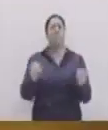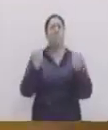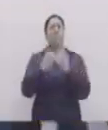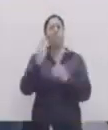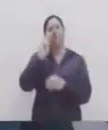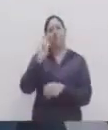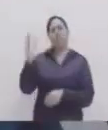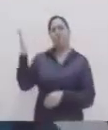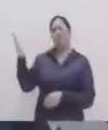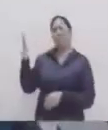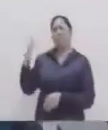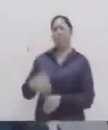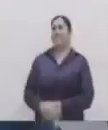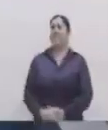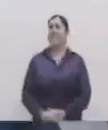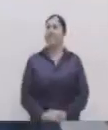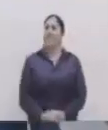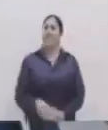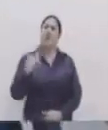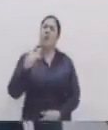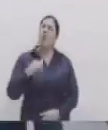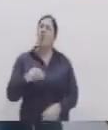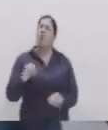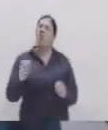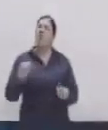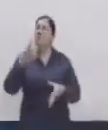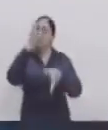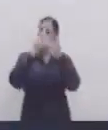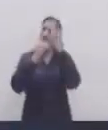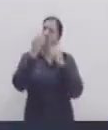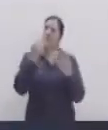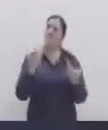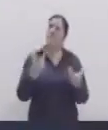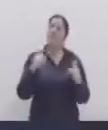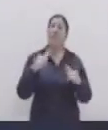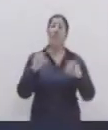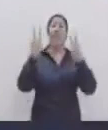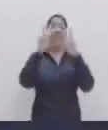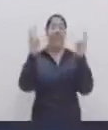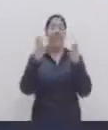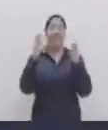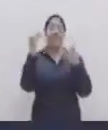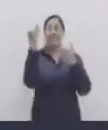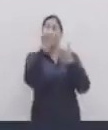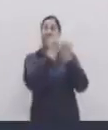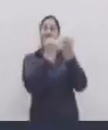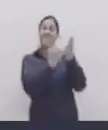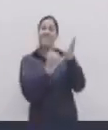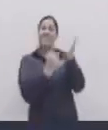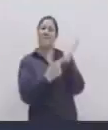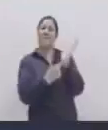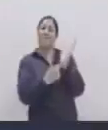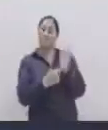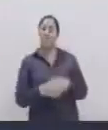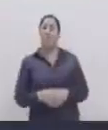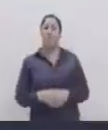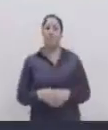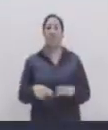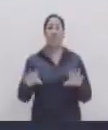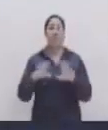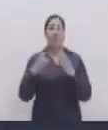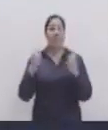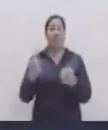visuales. Ana María, bienvenida. Cuéntenos, ¿qué vamos a aprender hoy? El día de hoy nuestro tema será el dibujo. Por lo